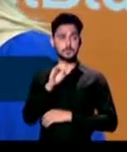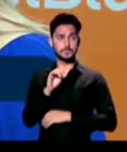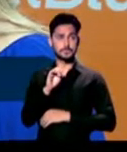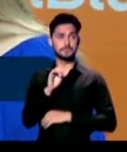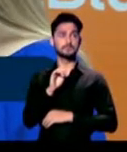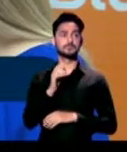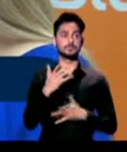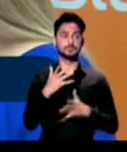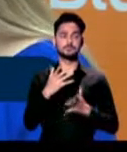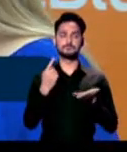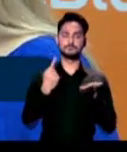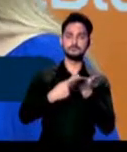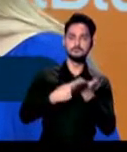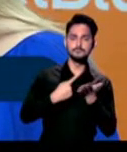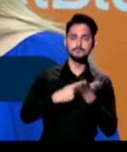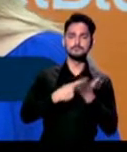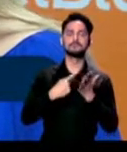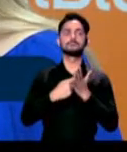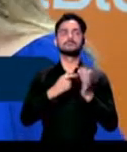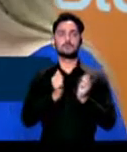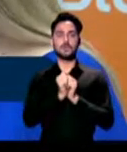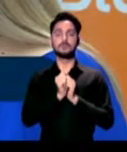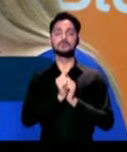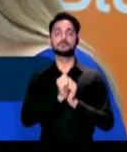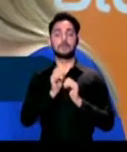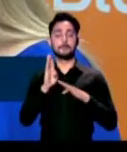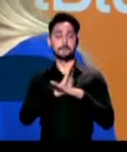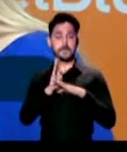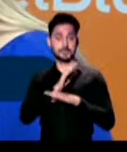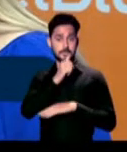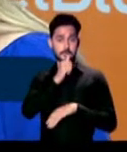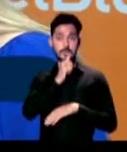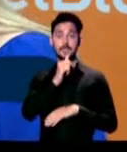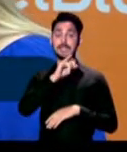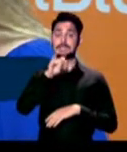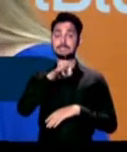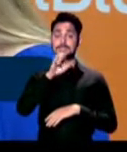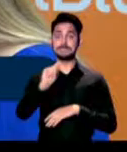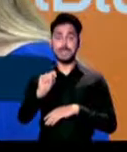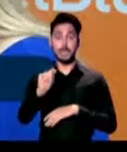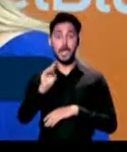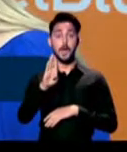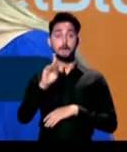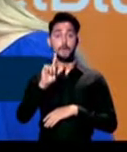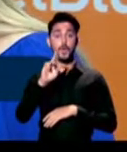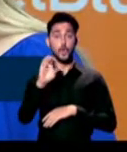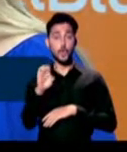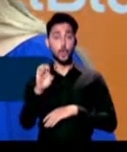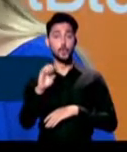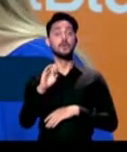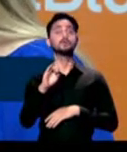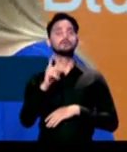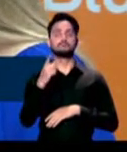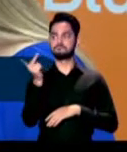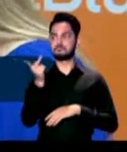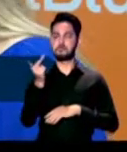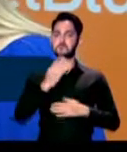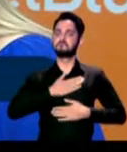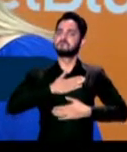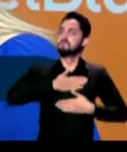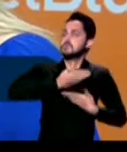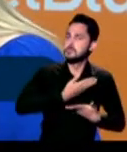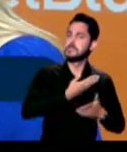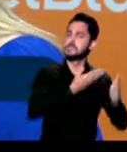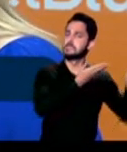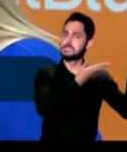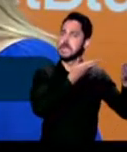de la colaboración de la empresa privada, y JetBlue se ha ofrecido y ha colaborado en este esfuerzo, así que ellos van a proveer la transportación